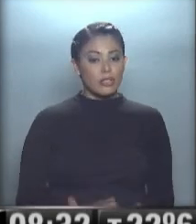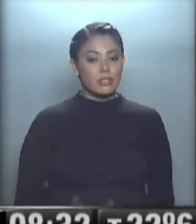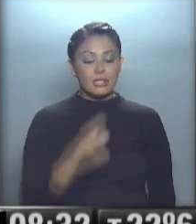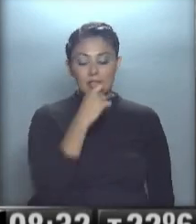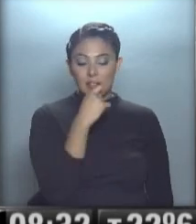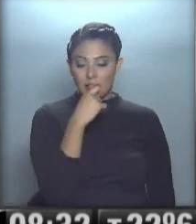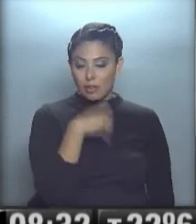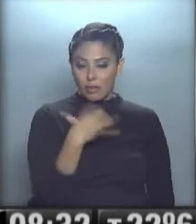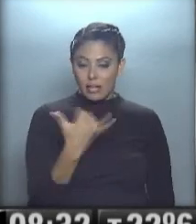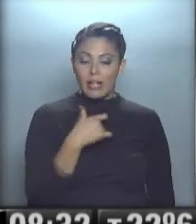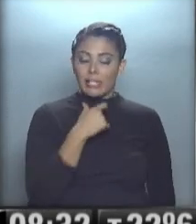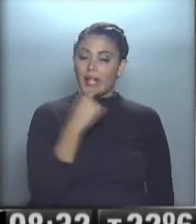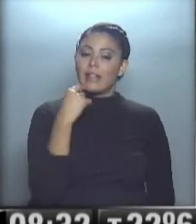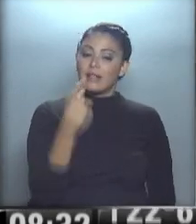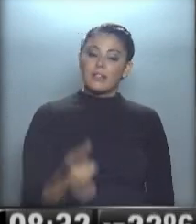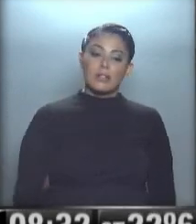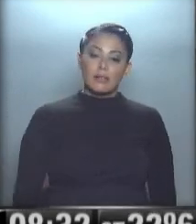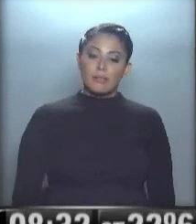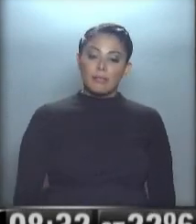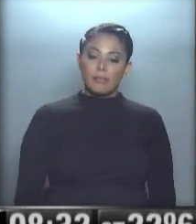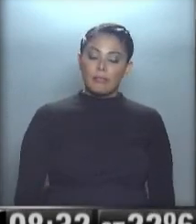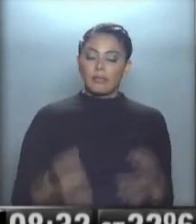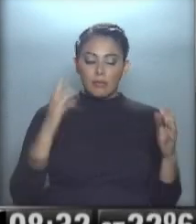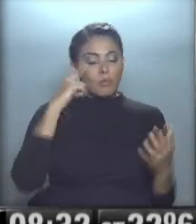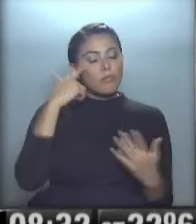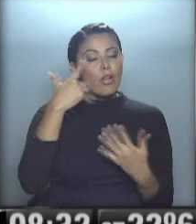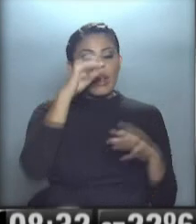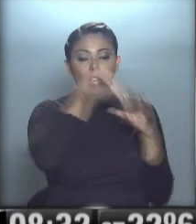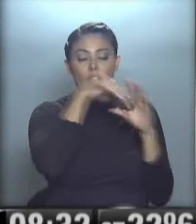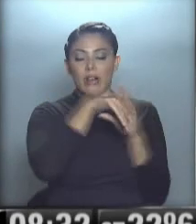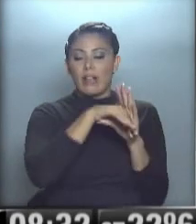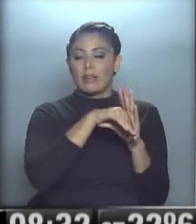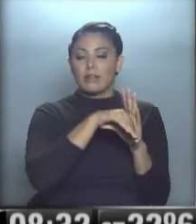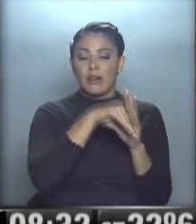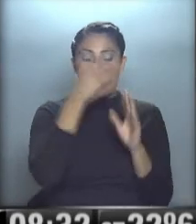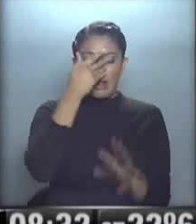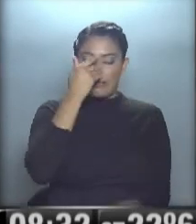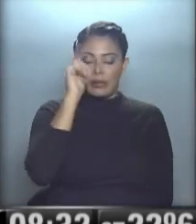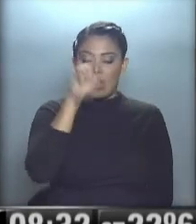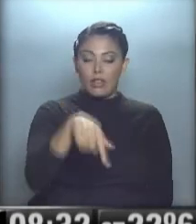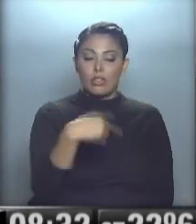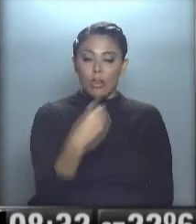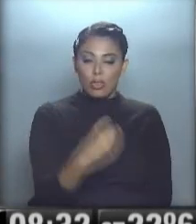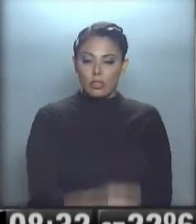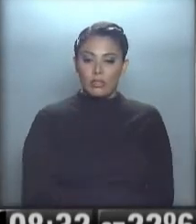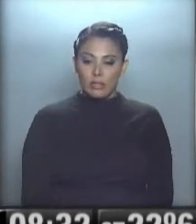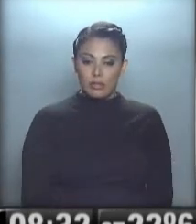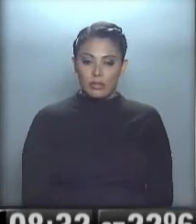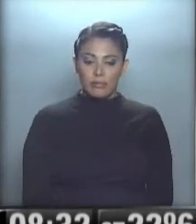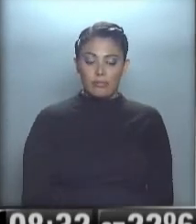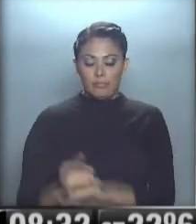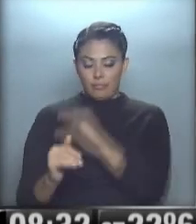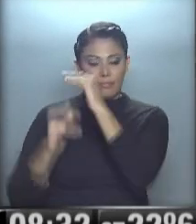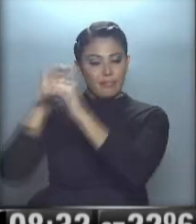en definitiva, lo que quiero transmitir es que la capacidad de ahorro deriva de la capacidad de